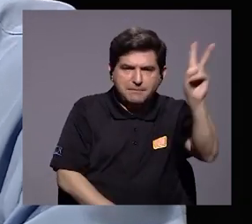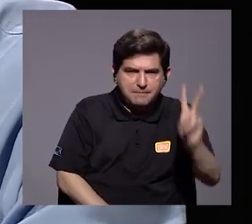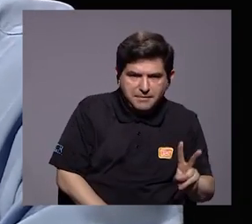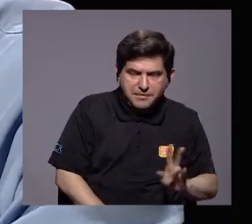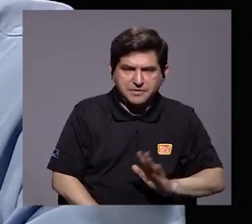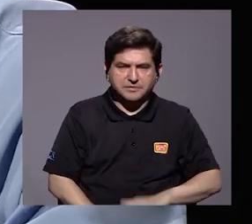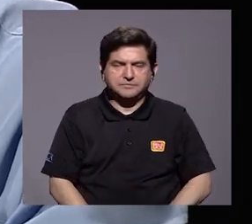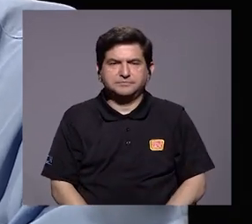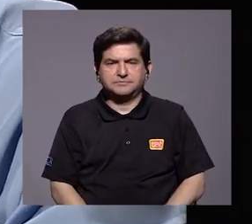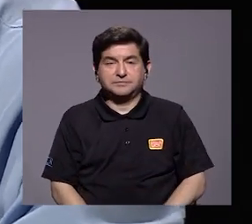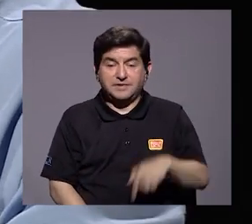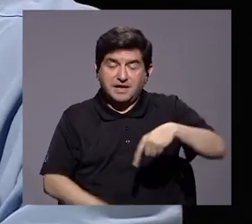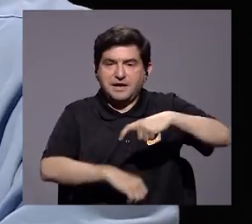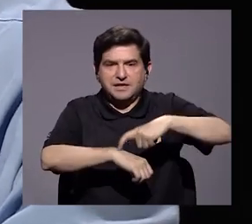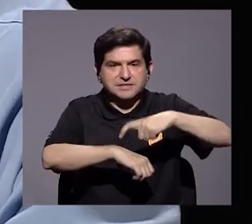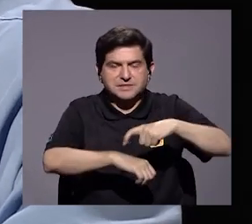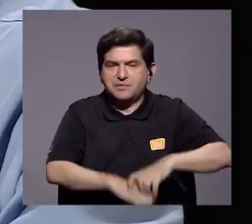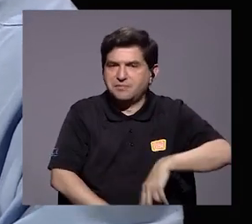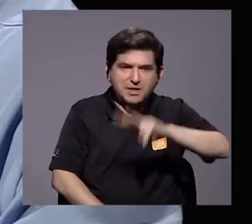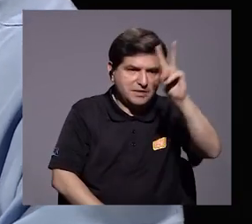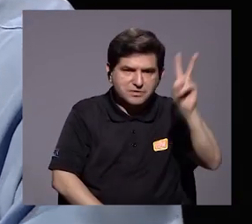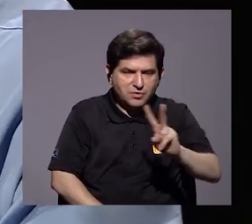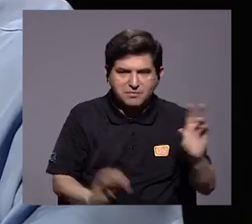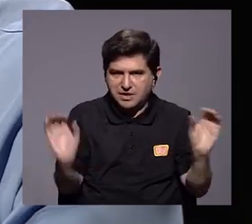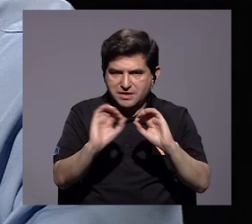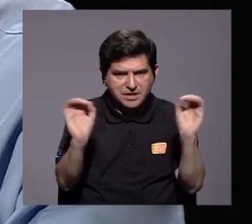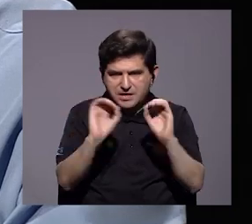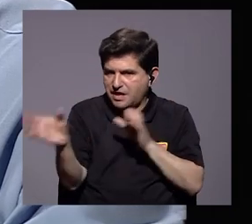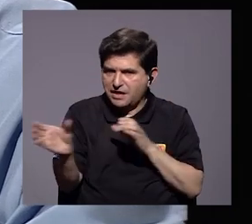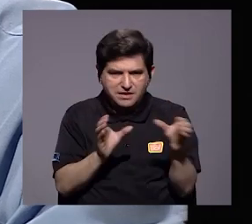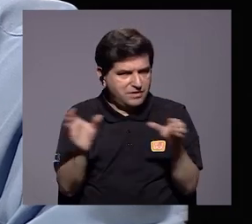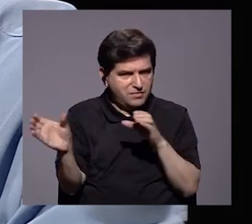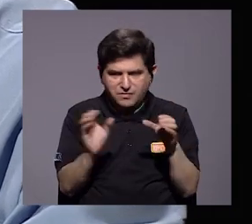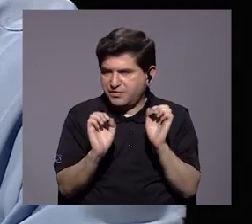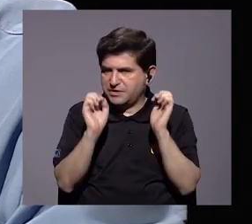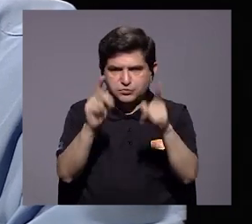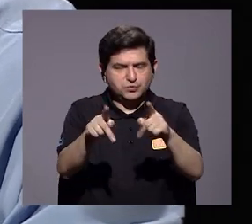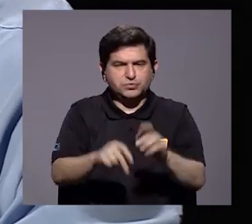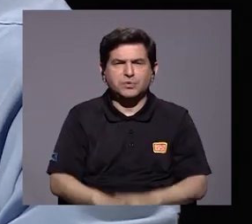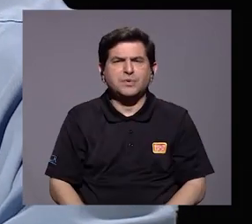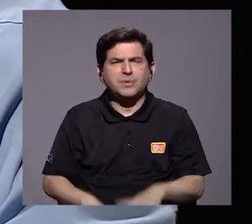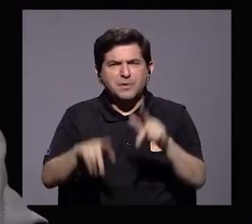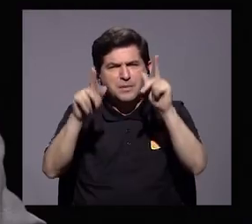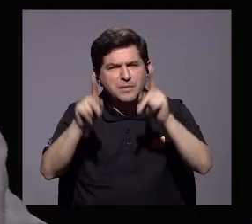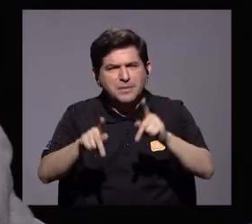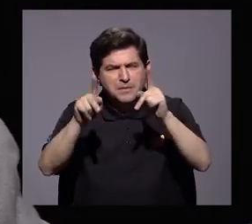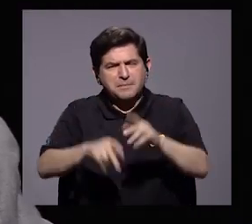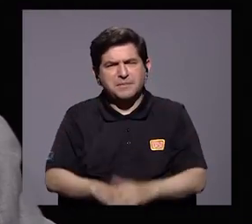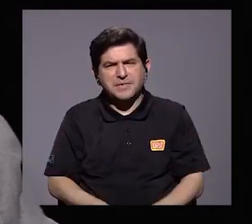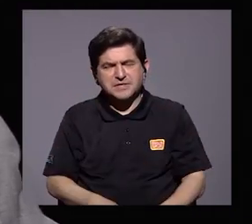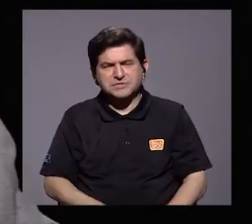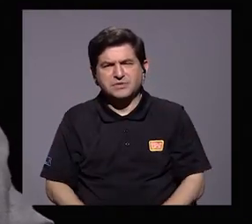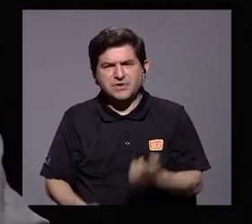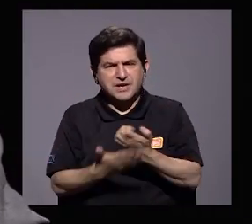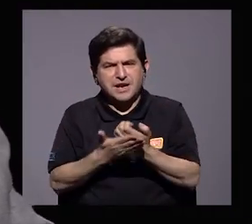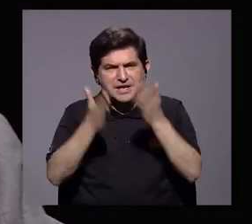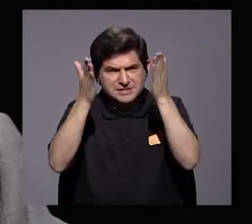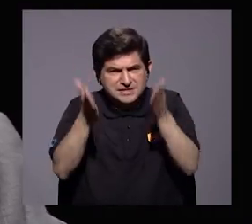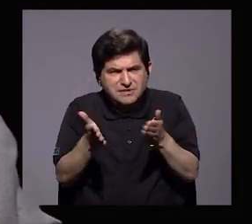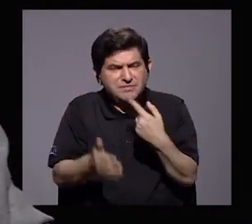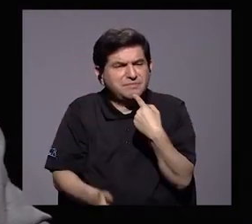como el venezolano qué sé yo que de por si en ese momento convenezuela no hay absolutamente nada que comercial es verdad y hay gente de frente suyo